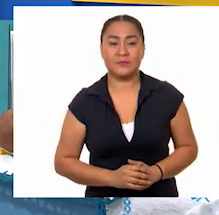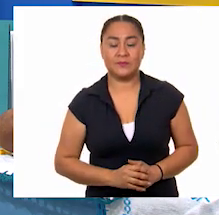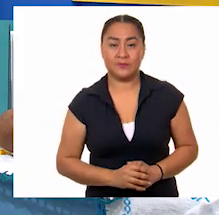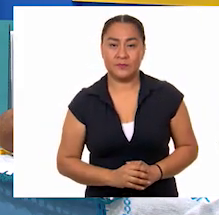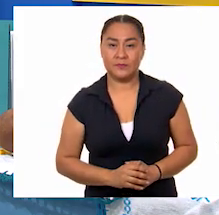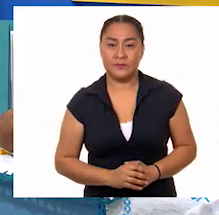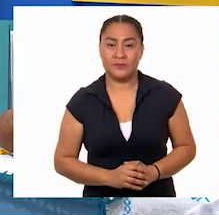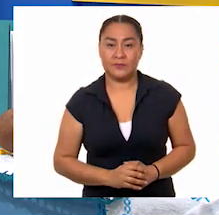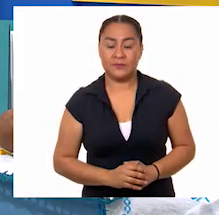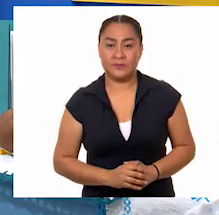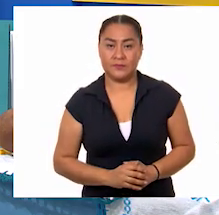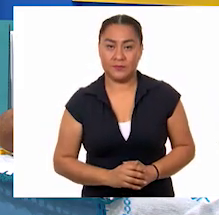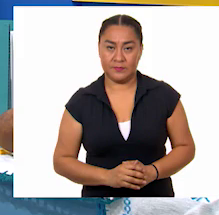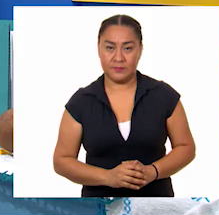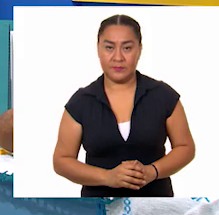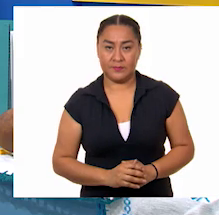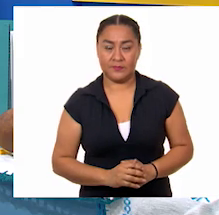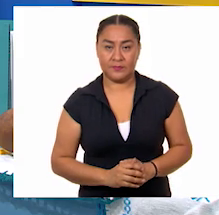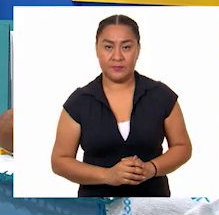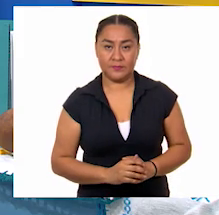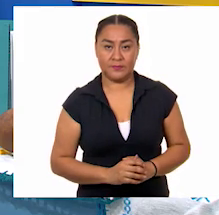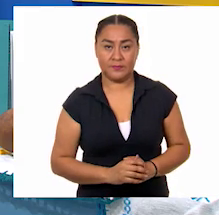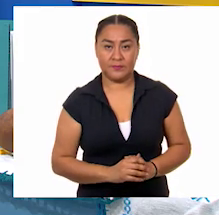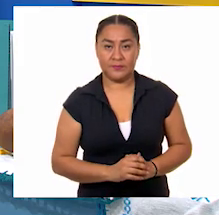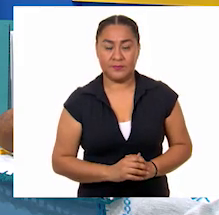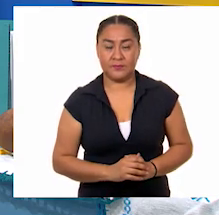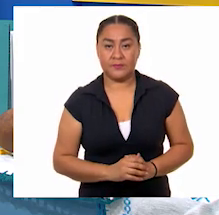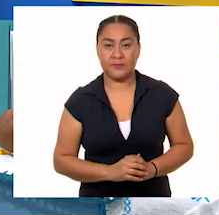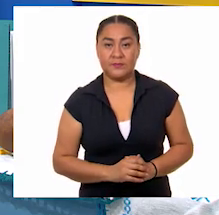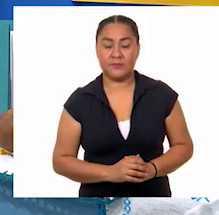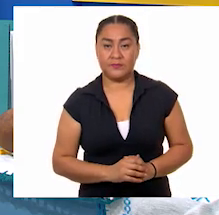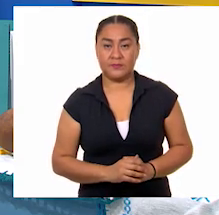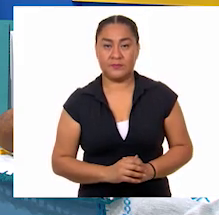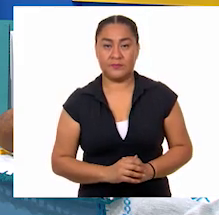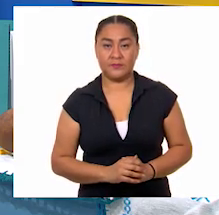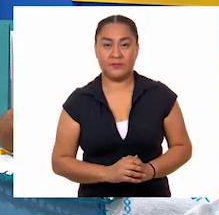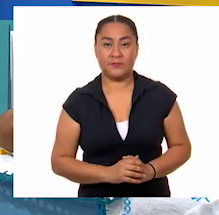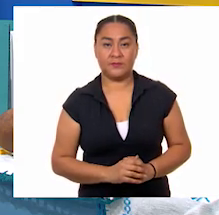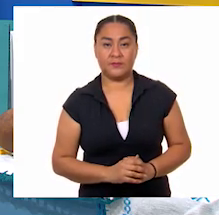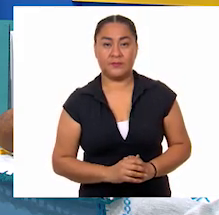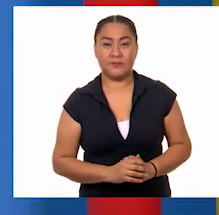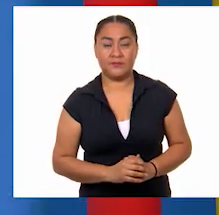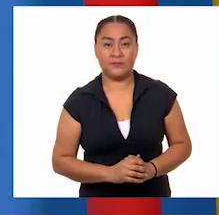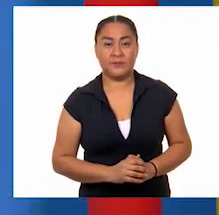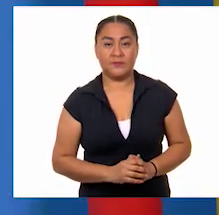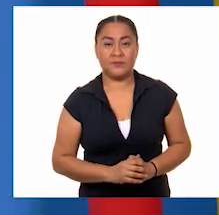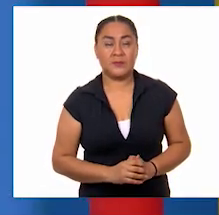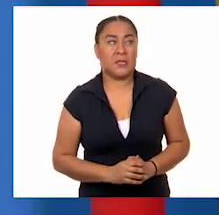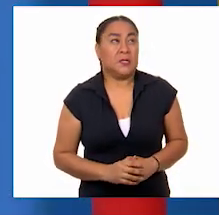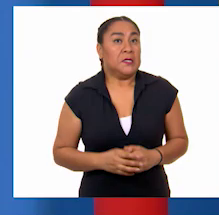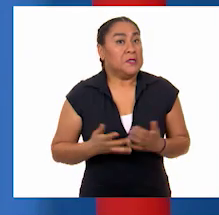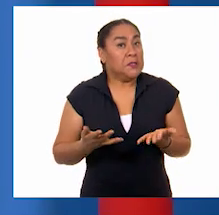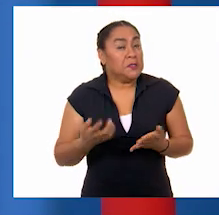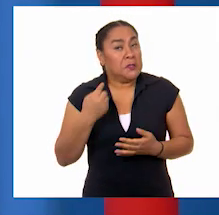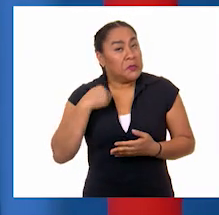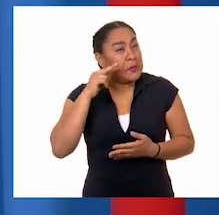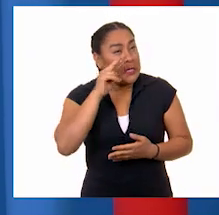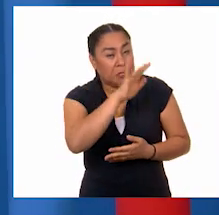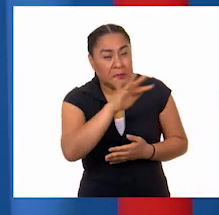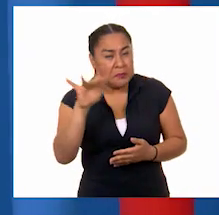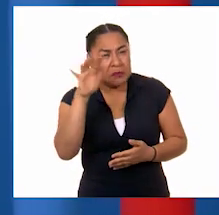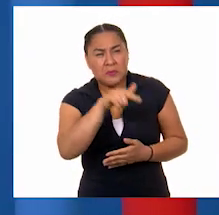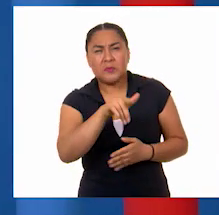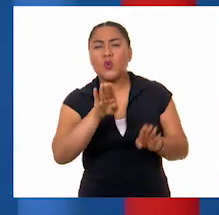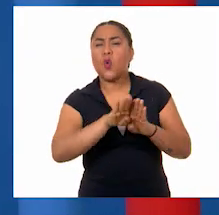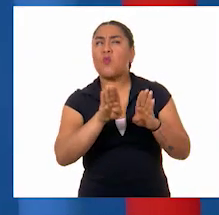con canto, el con cuento, con ehu, el aguaní. Más bien es algo así como